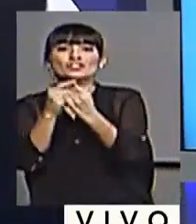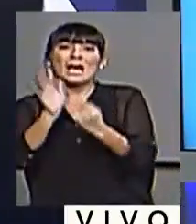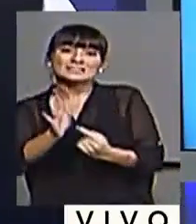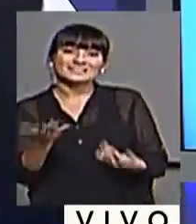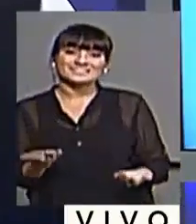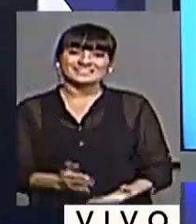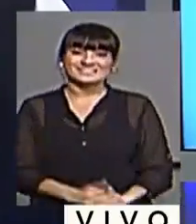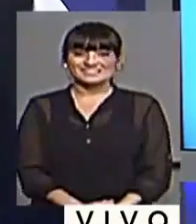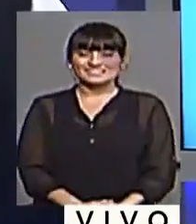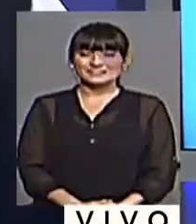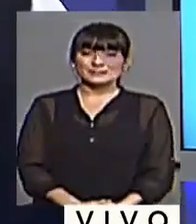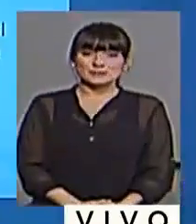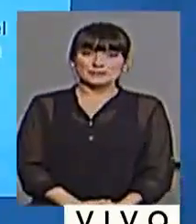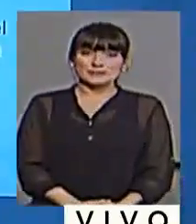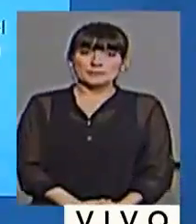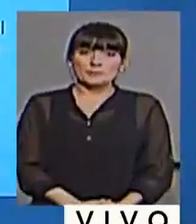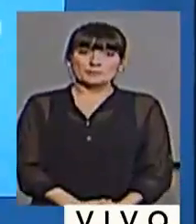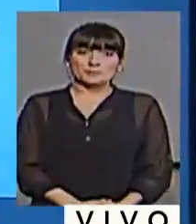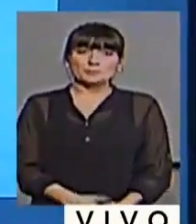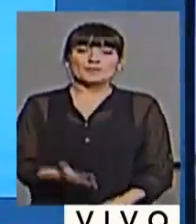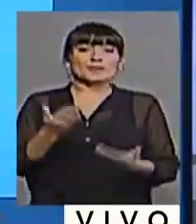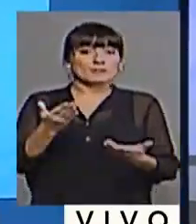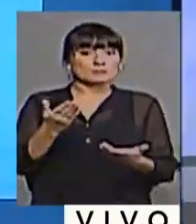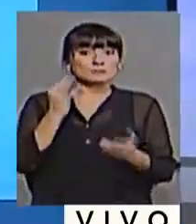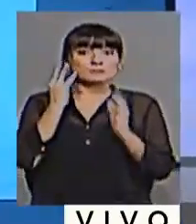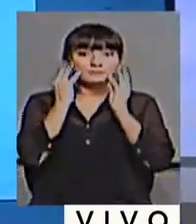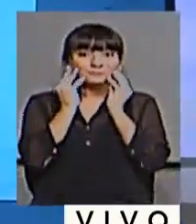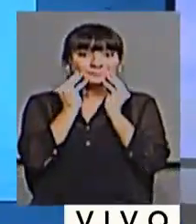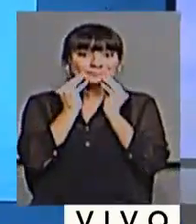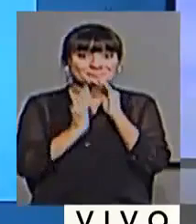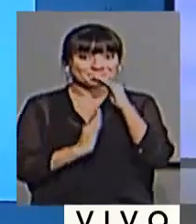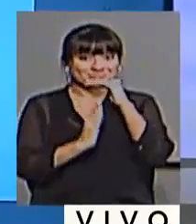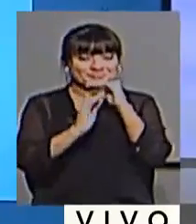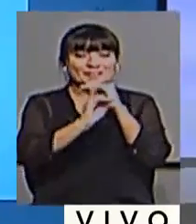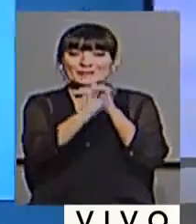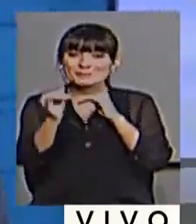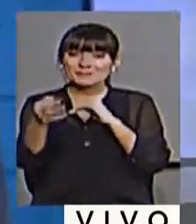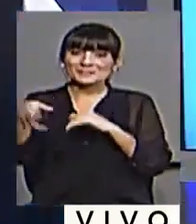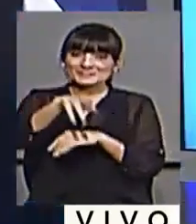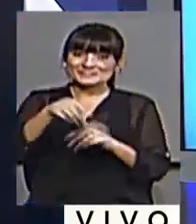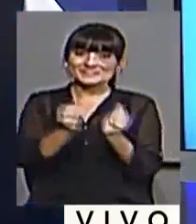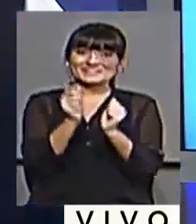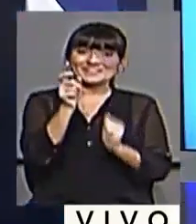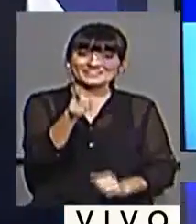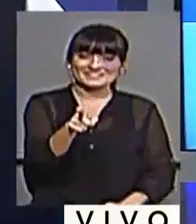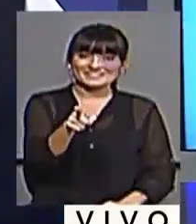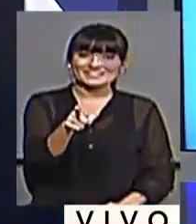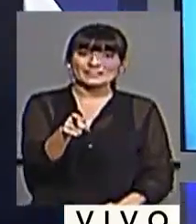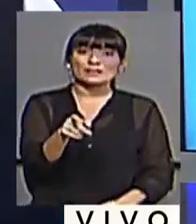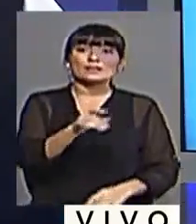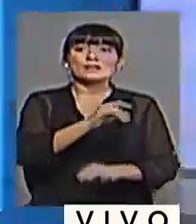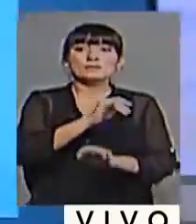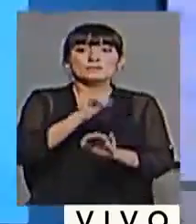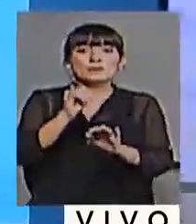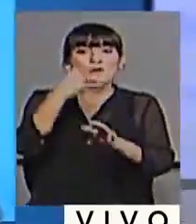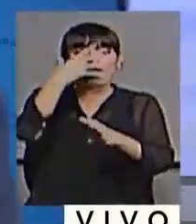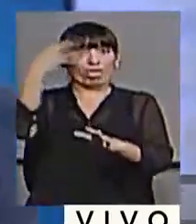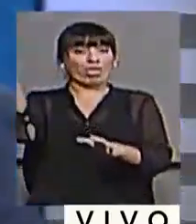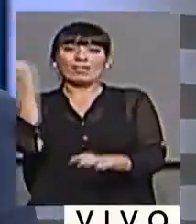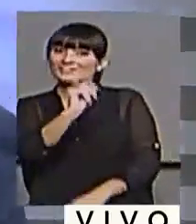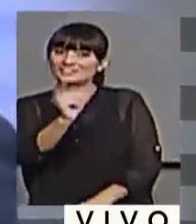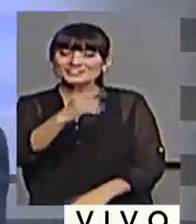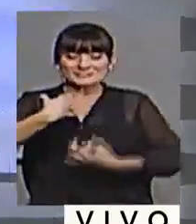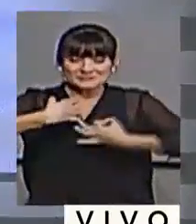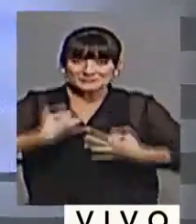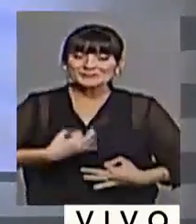Nelson, tanda, pausa y ya lo estamos. Lo dejaste con la palabra. ¿Ah? Pero te aseguro que no se le va a ir. No. Ya